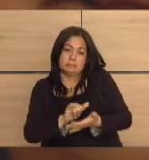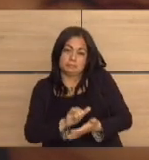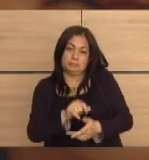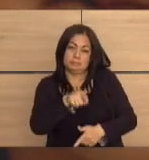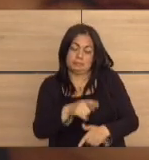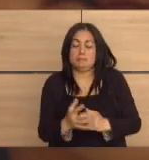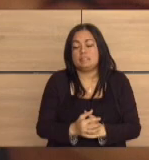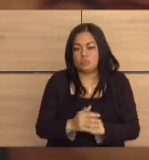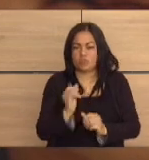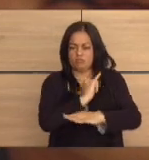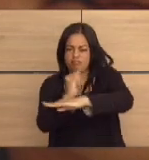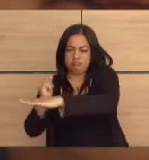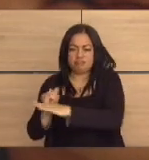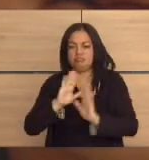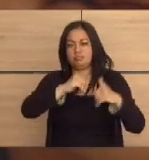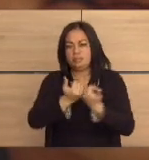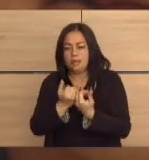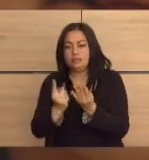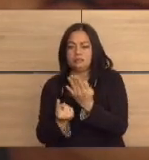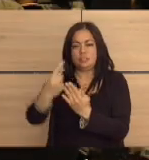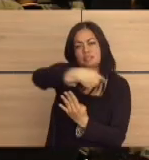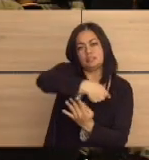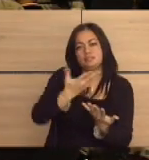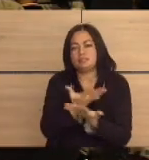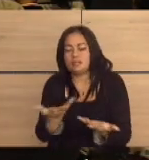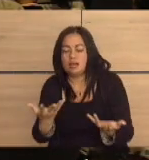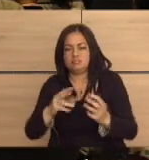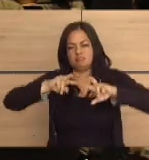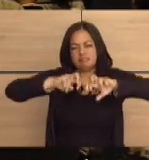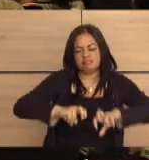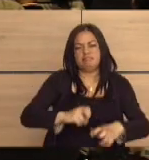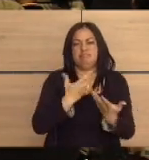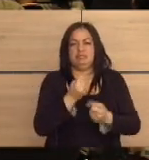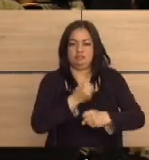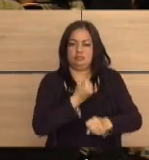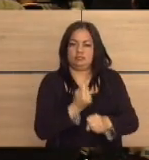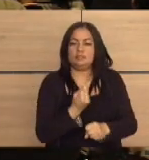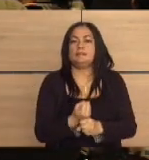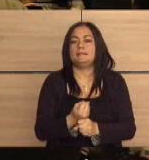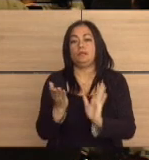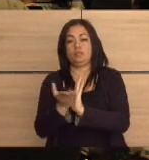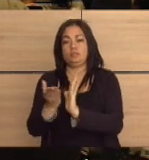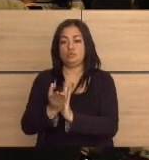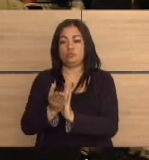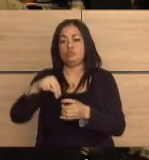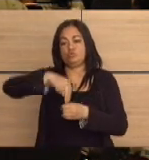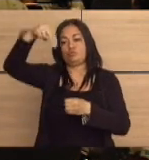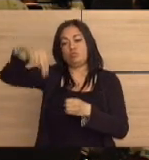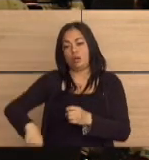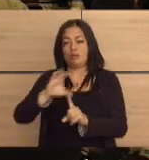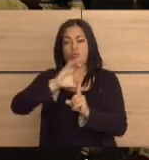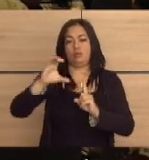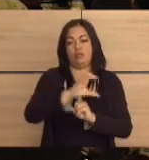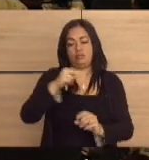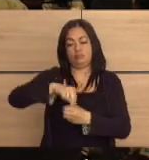lo que llamábamos competencias transversales venían trabajando en materia de educación ciudadana, de cultura ciudadana,